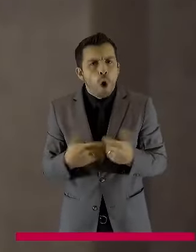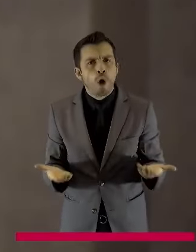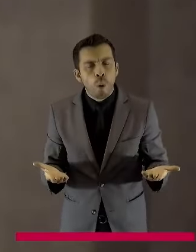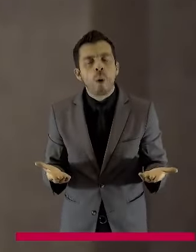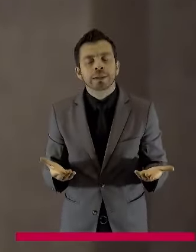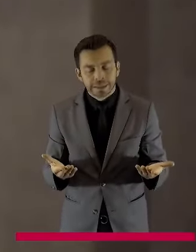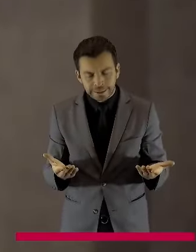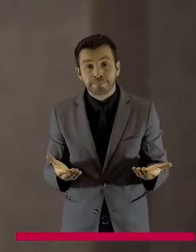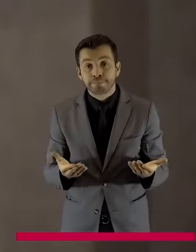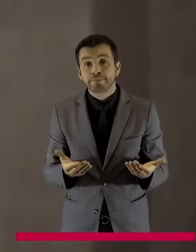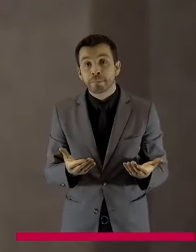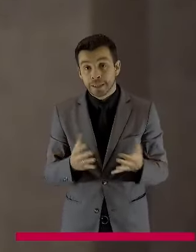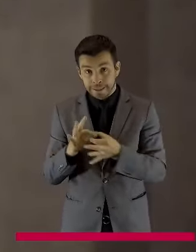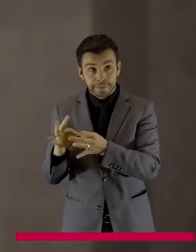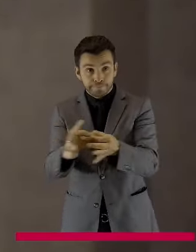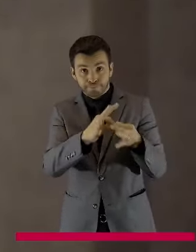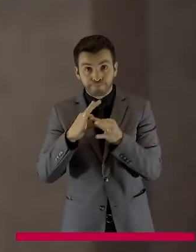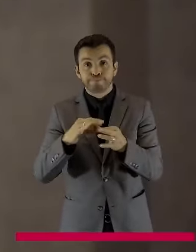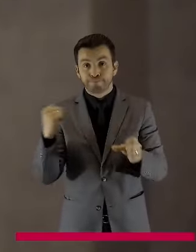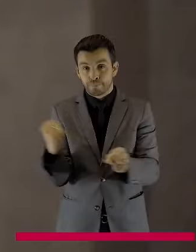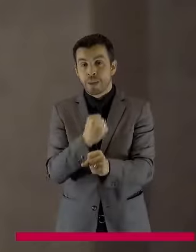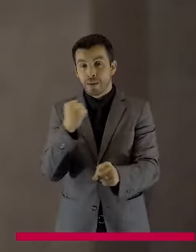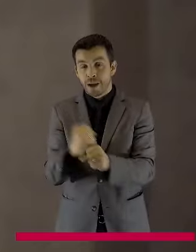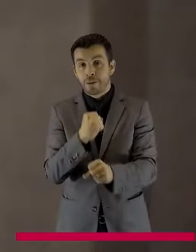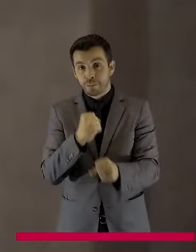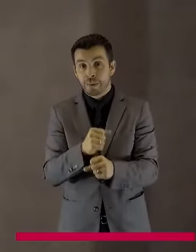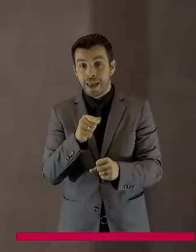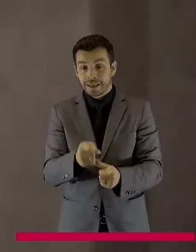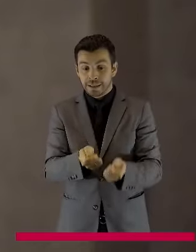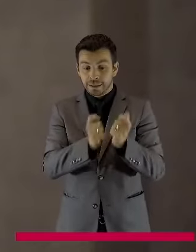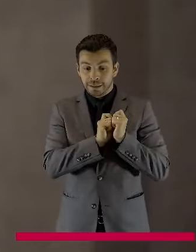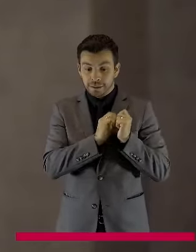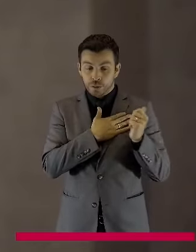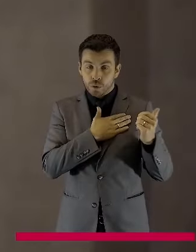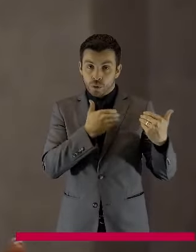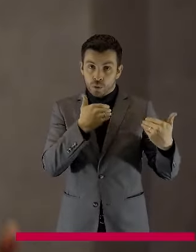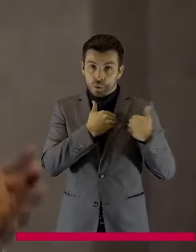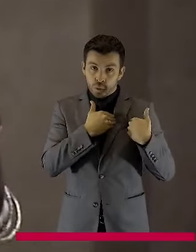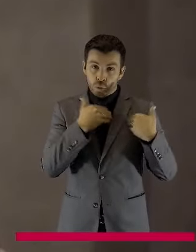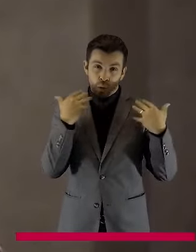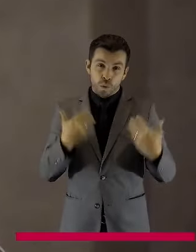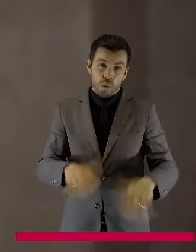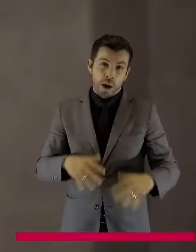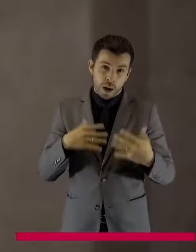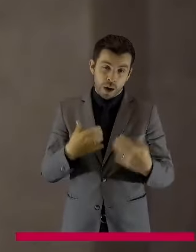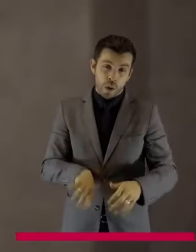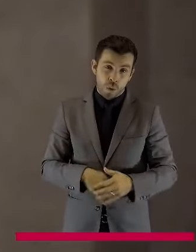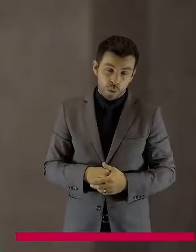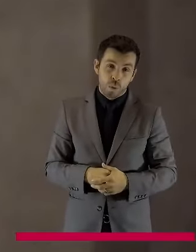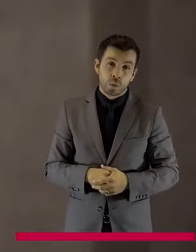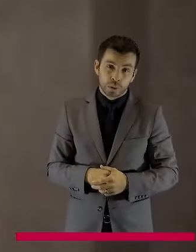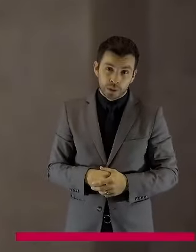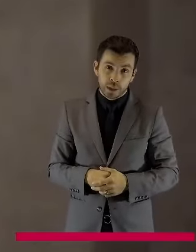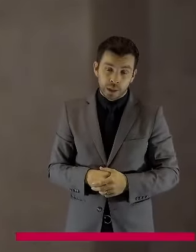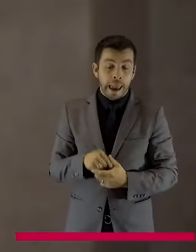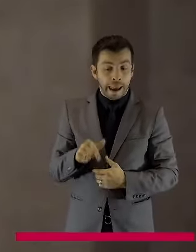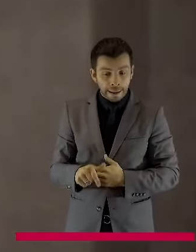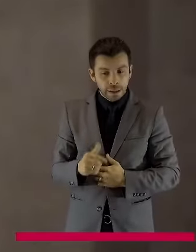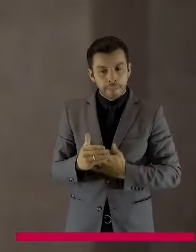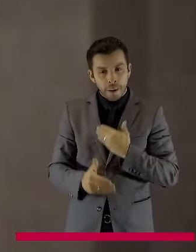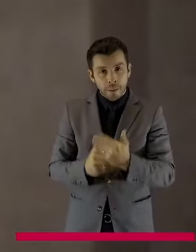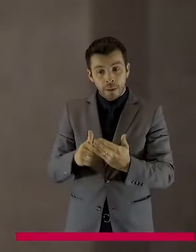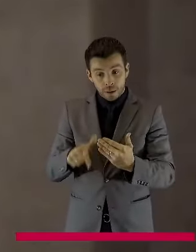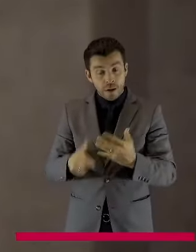Así que vamos a trabajar juntas. Esta es una tarea que apenas empieza, ha sido un paso importante, pero no termina